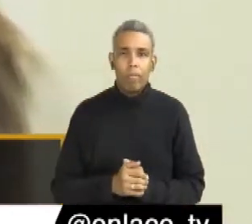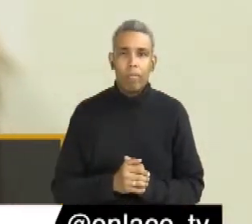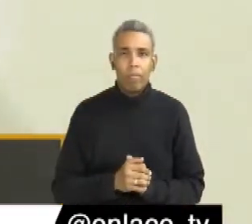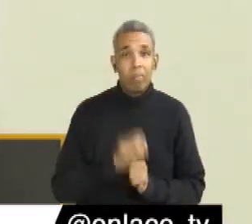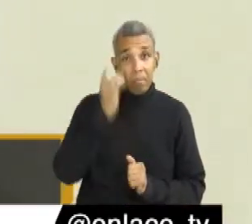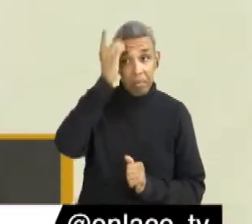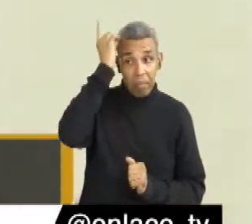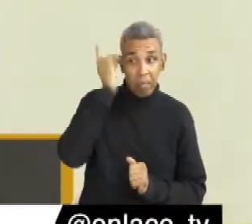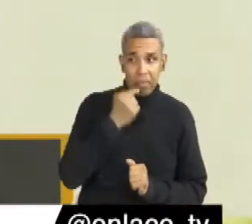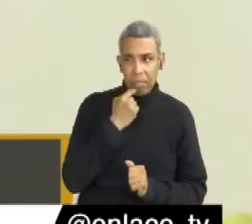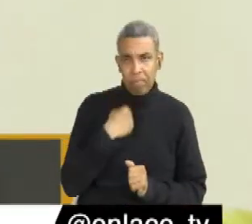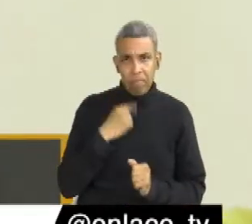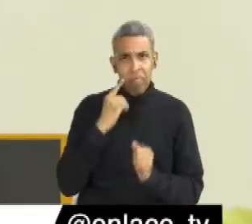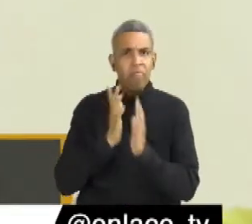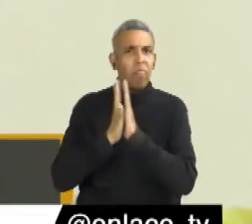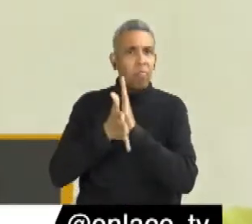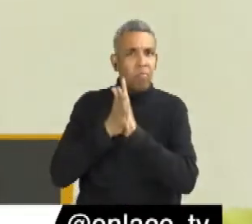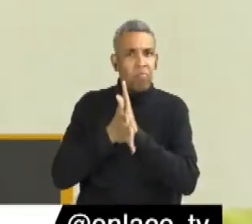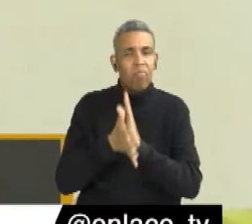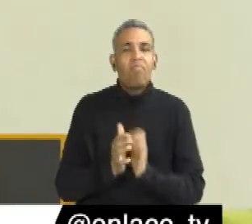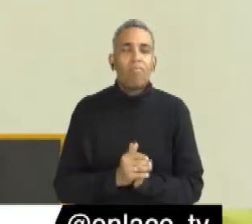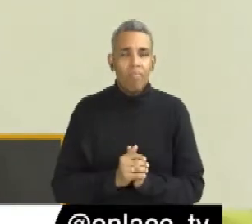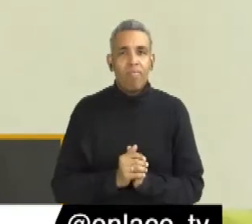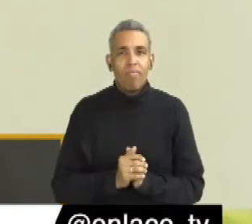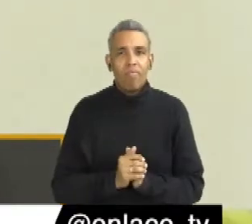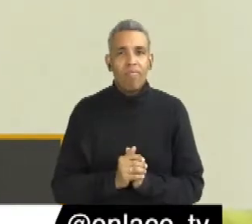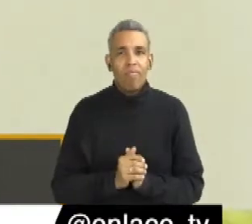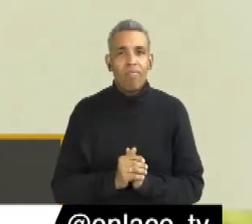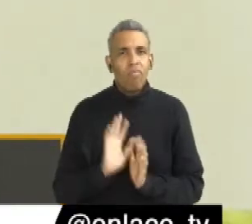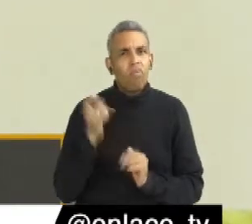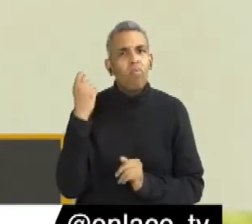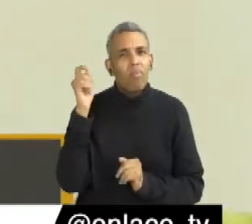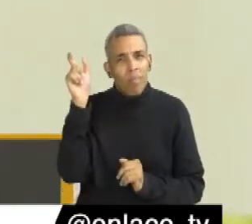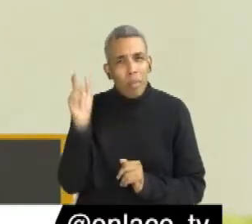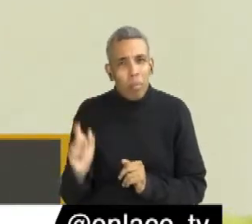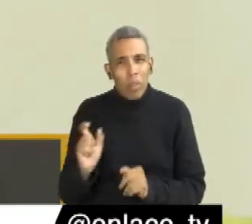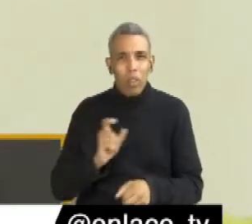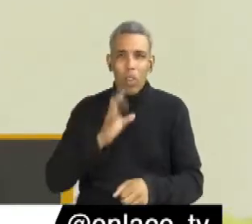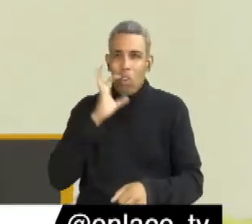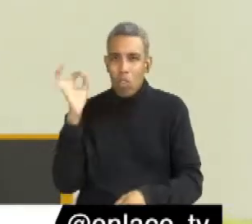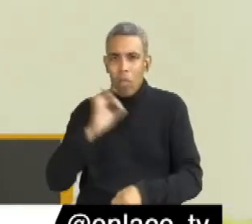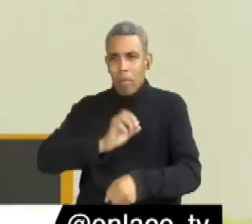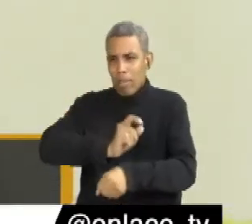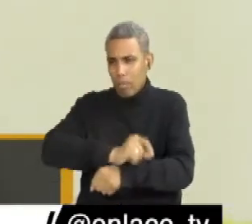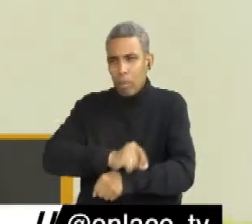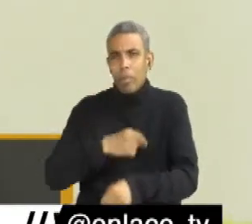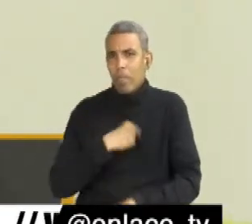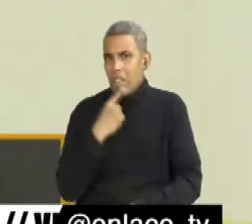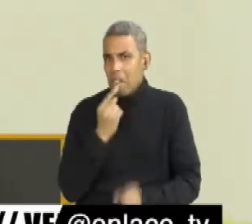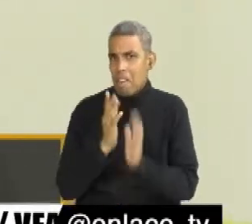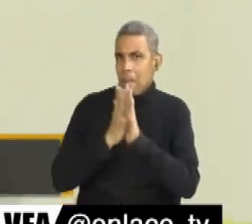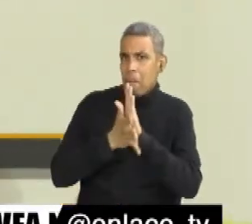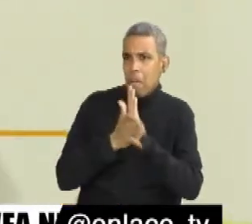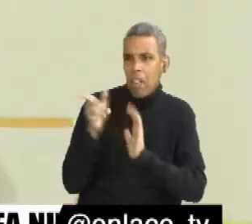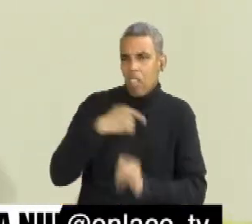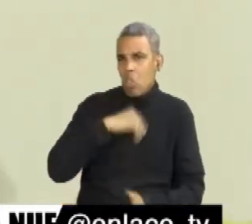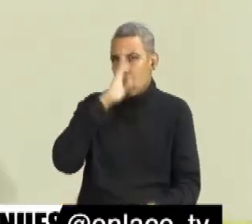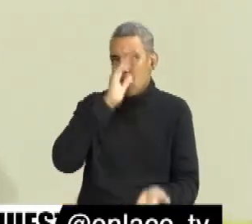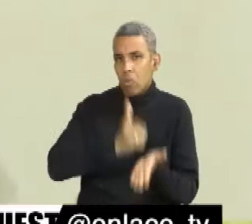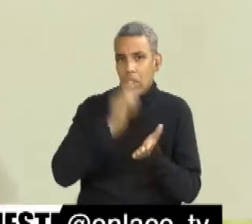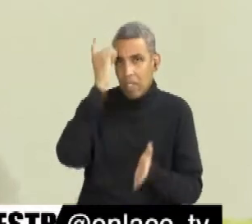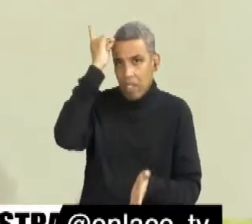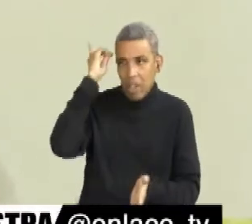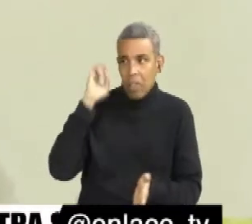ciudad, Darío Echeverri, con respecto a este anuncio que ha hecho en las últimas horas el fiscal general de la Nación, Néstor Humberto Martínez. Es la información que generamos para